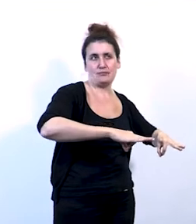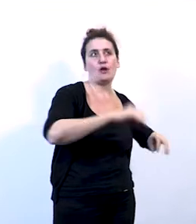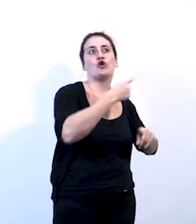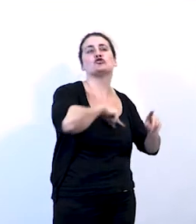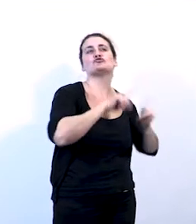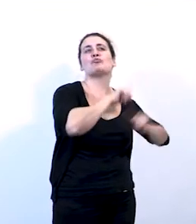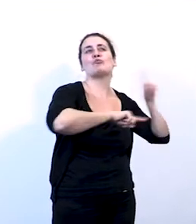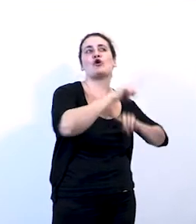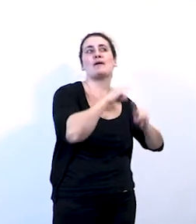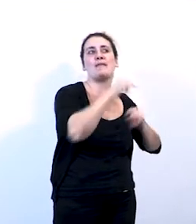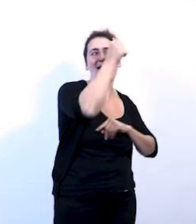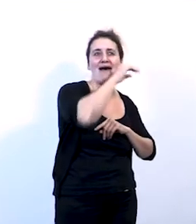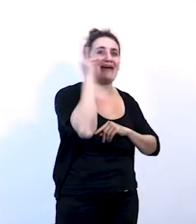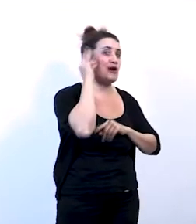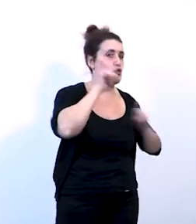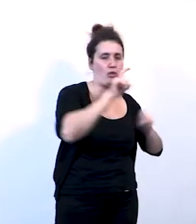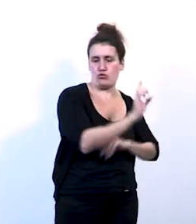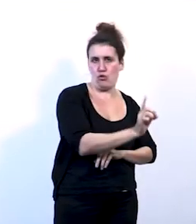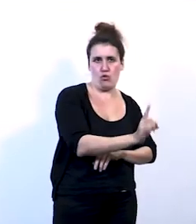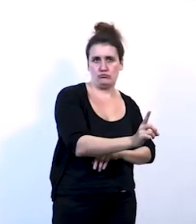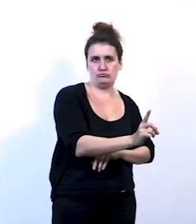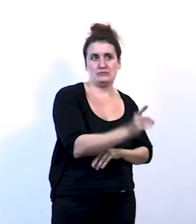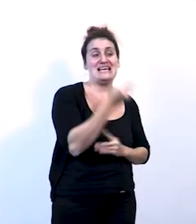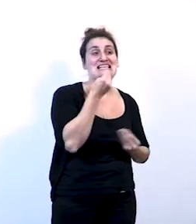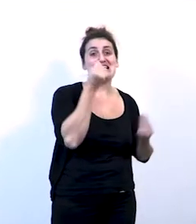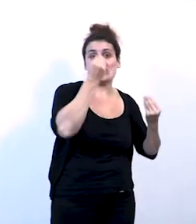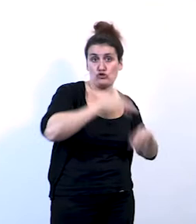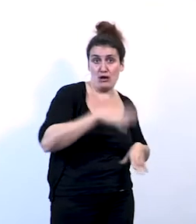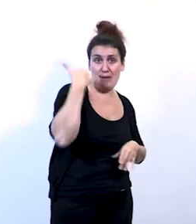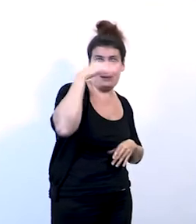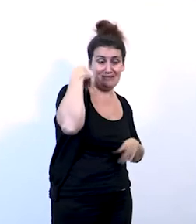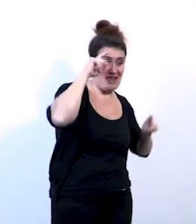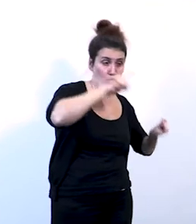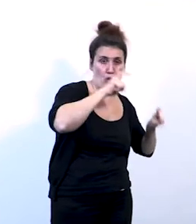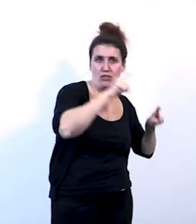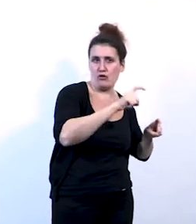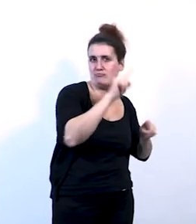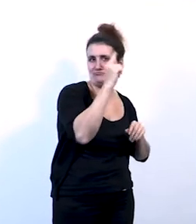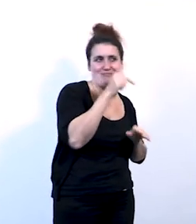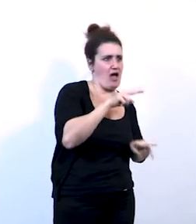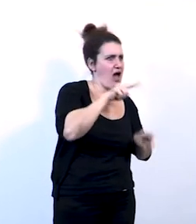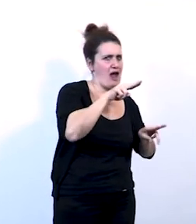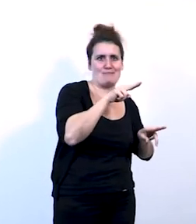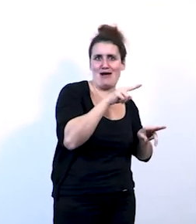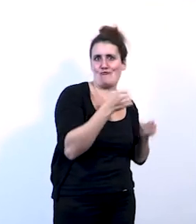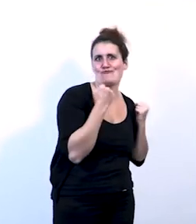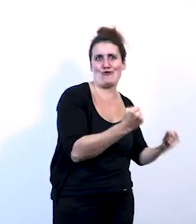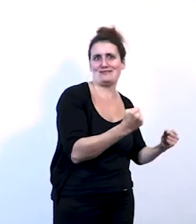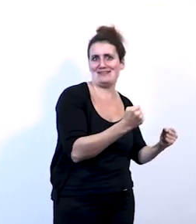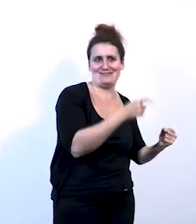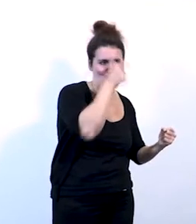de género en la educación. Históricamente, la educación fue el arma más fuerte en las manos del pueblo